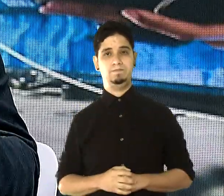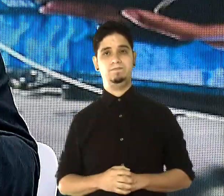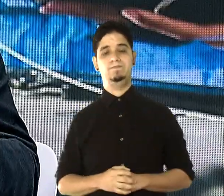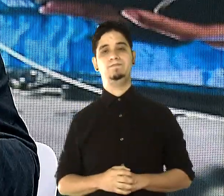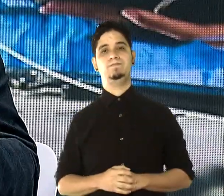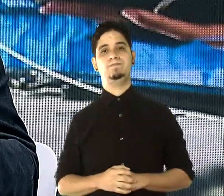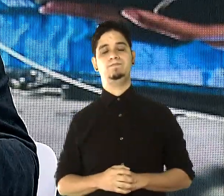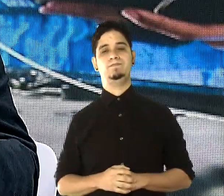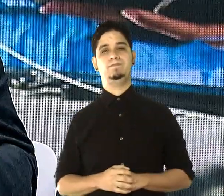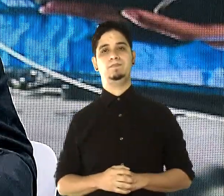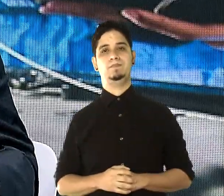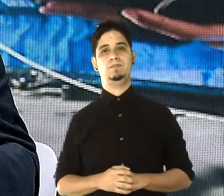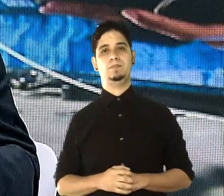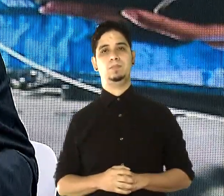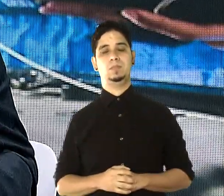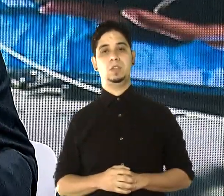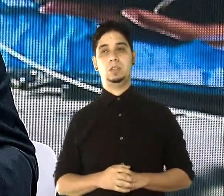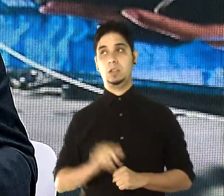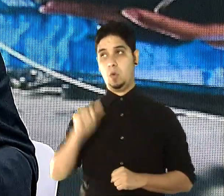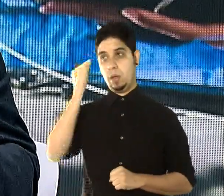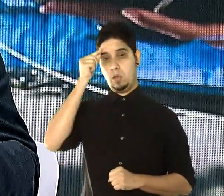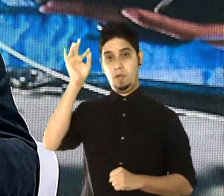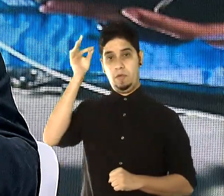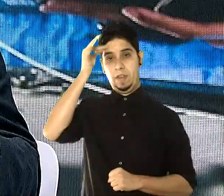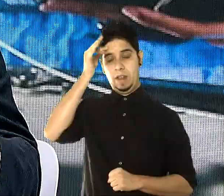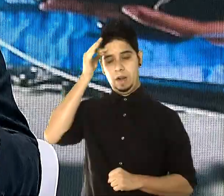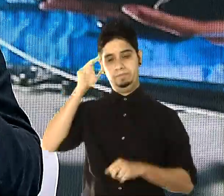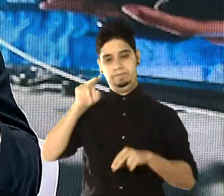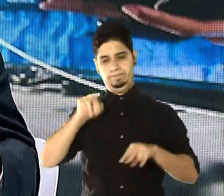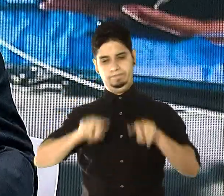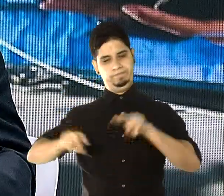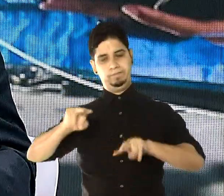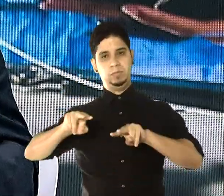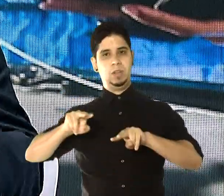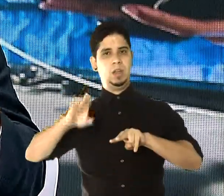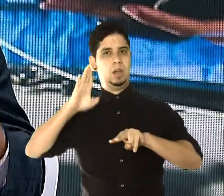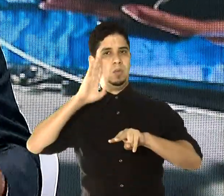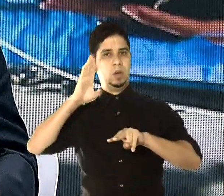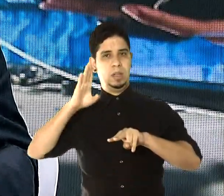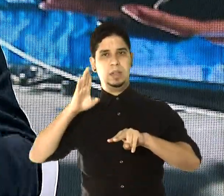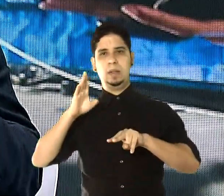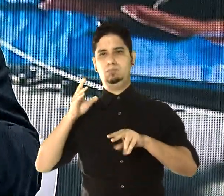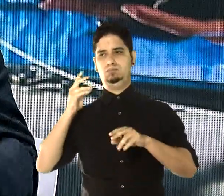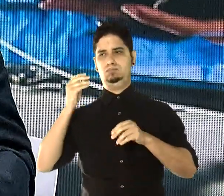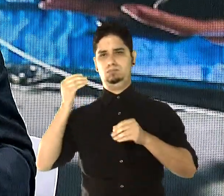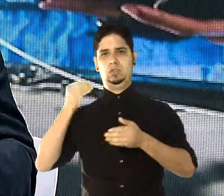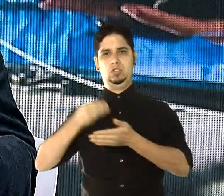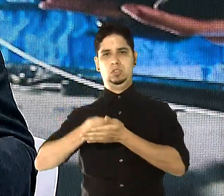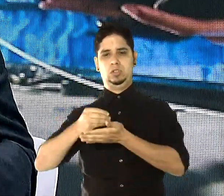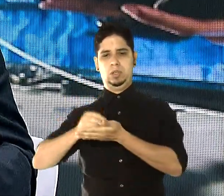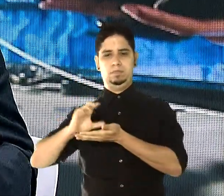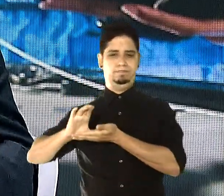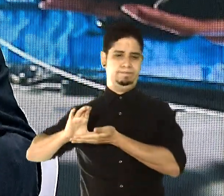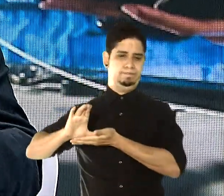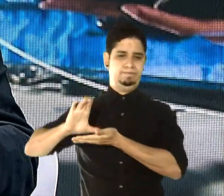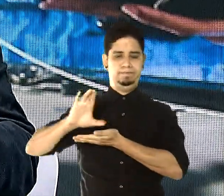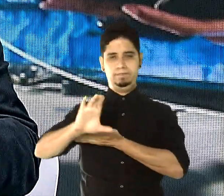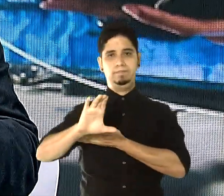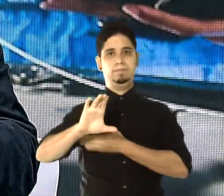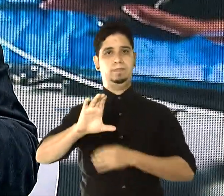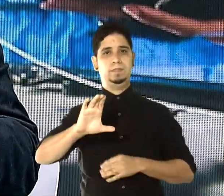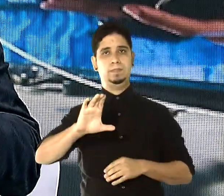se anticipaba por parte del gobierno federal, de que se iban a estar asignando miles y miles de millones para